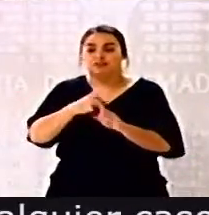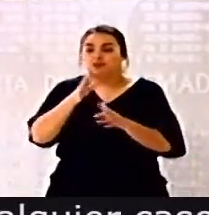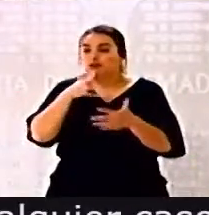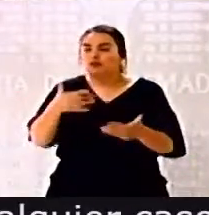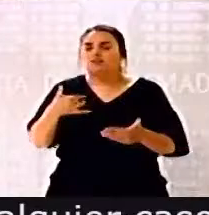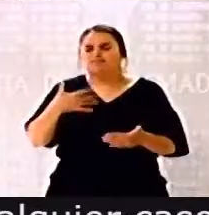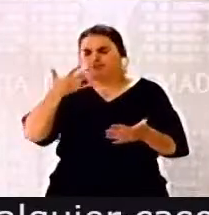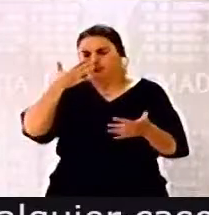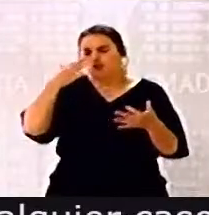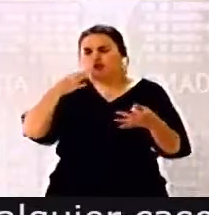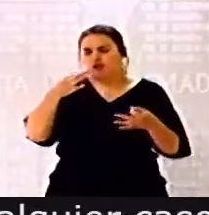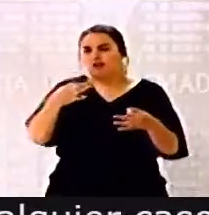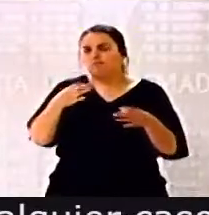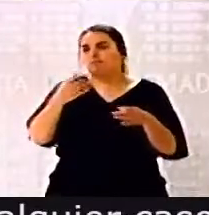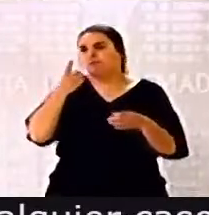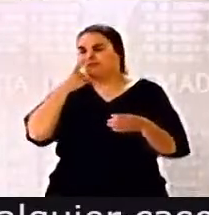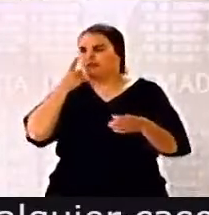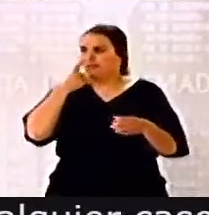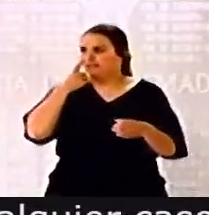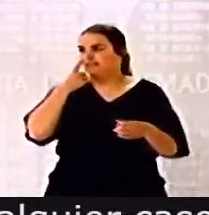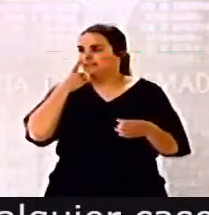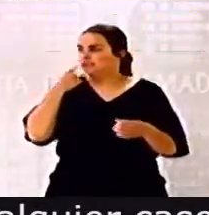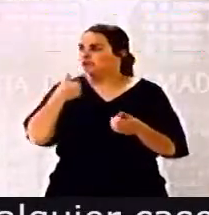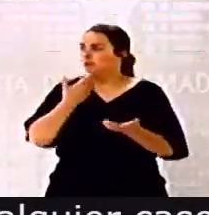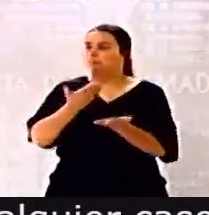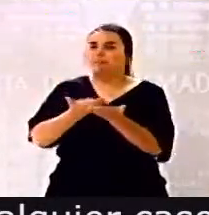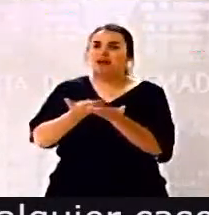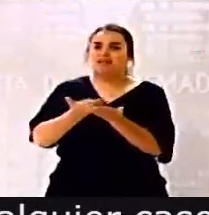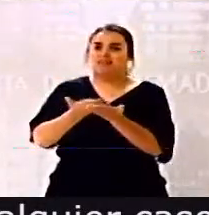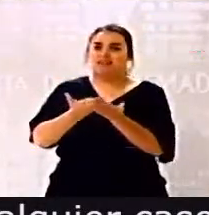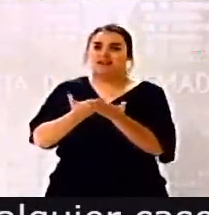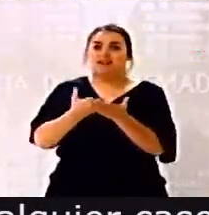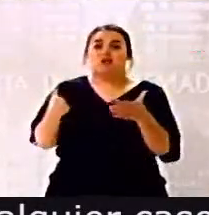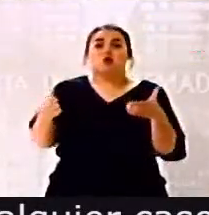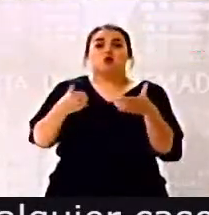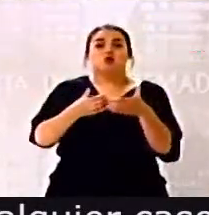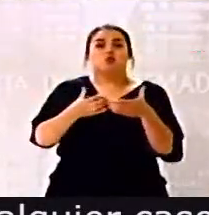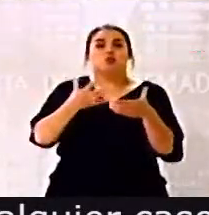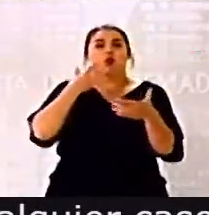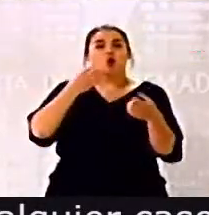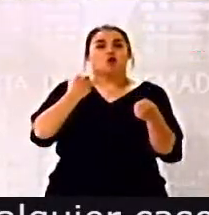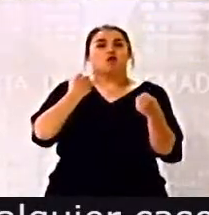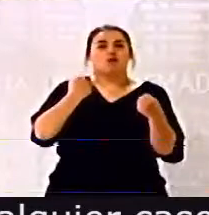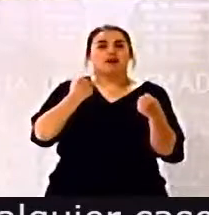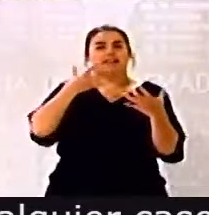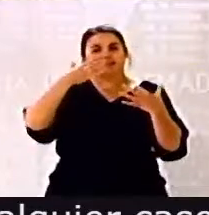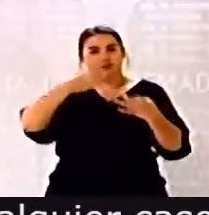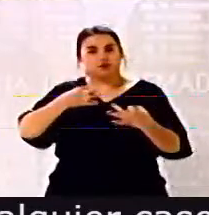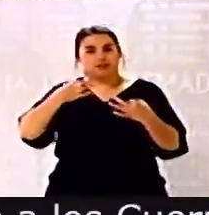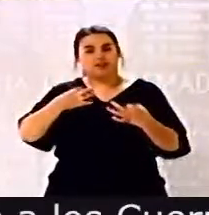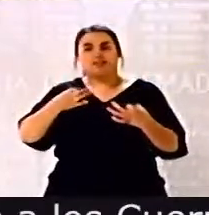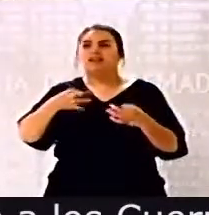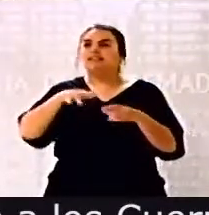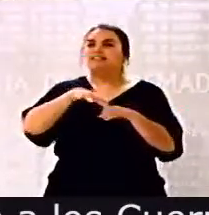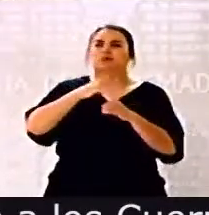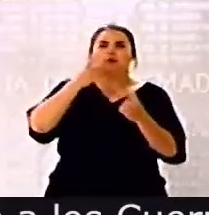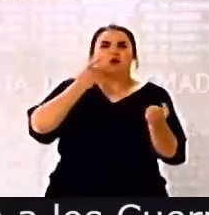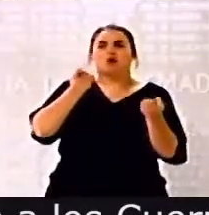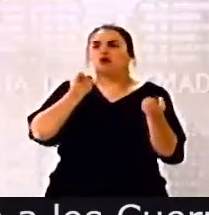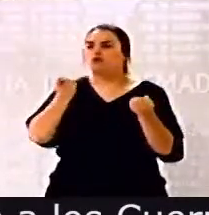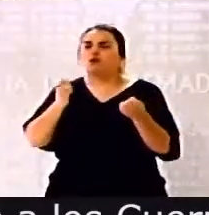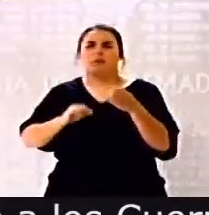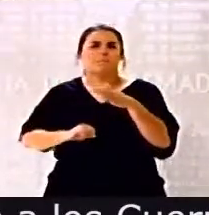yo creo que hay que pedirle a los cuerpos y fuerzas de seguridad que controlen la situación todo lo que puedan